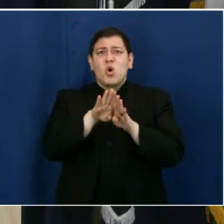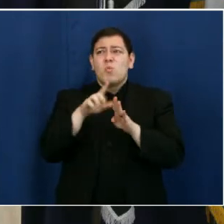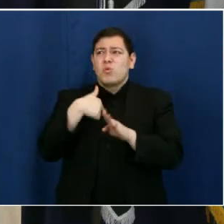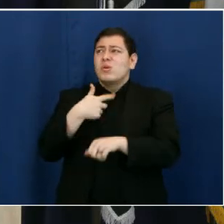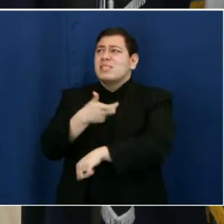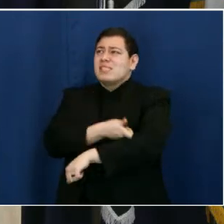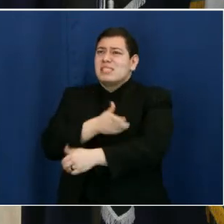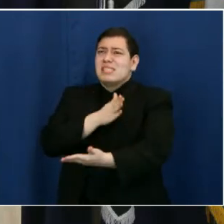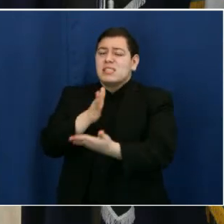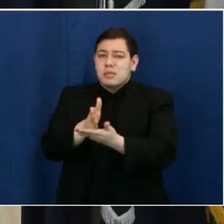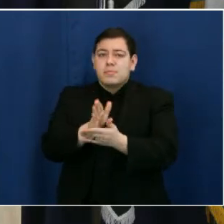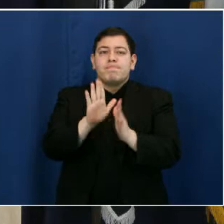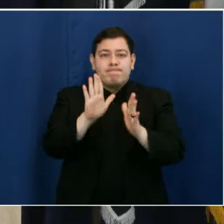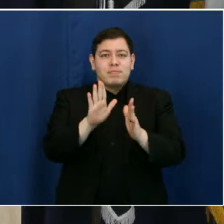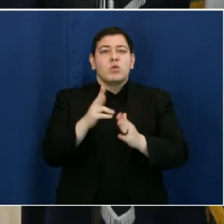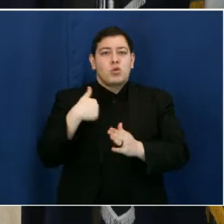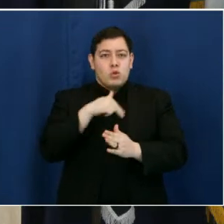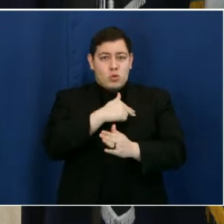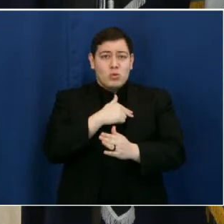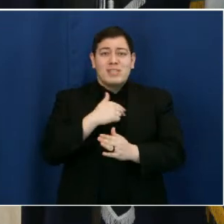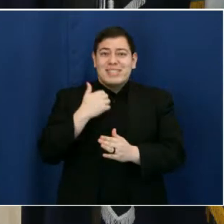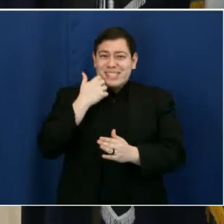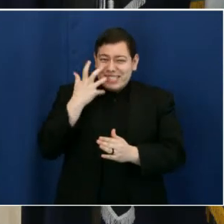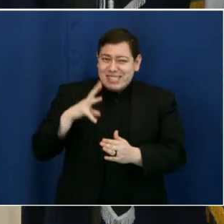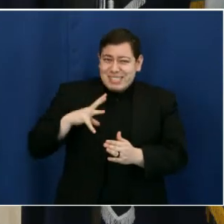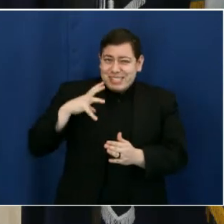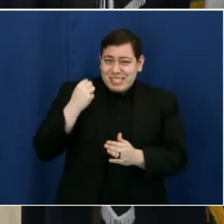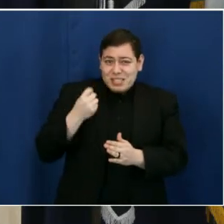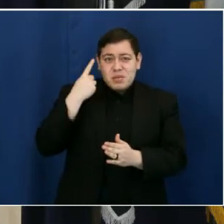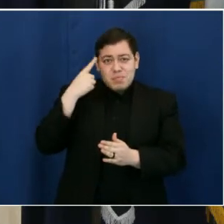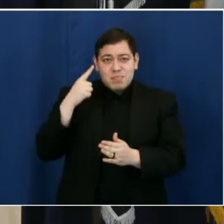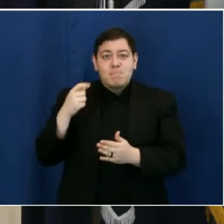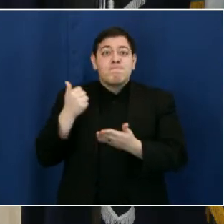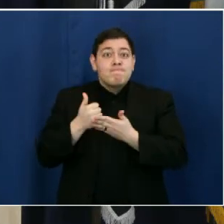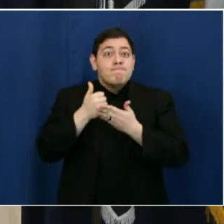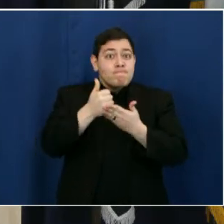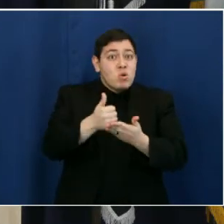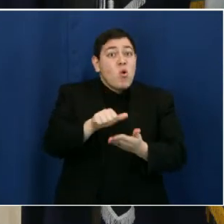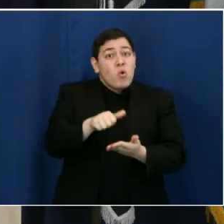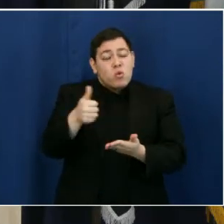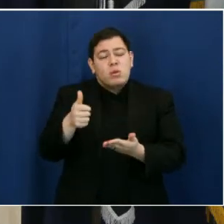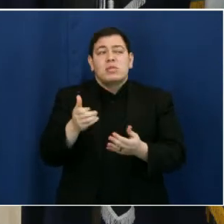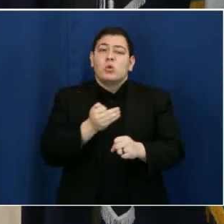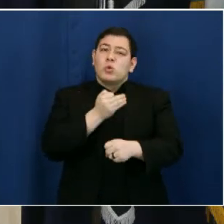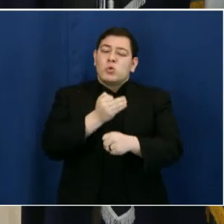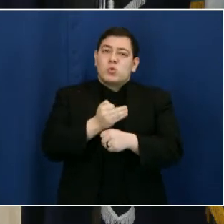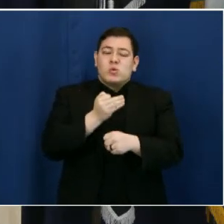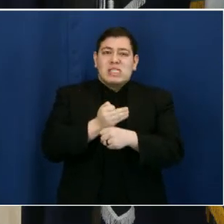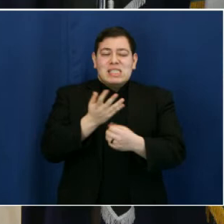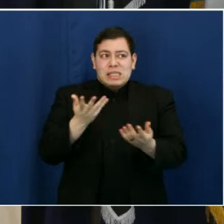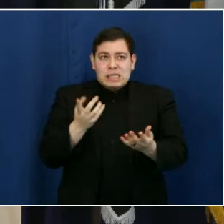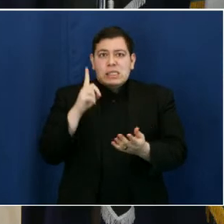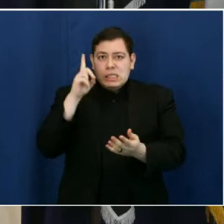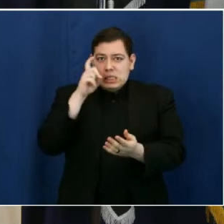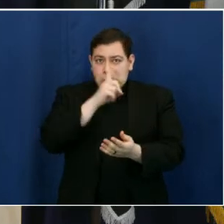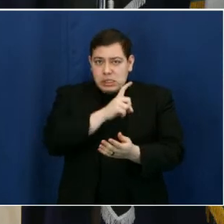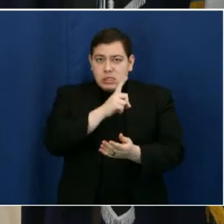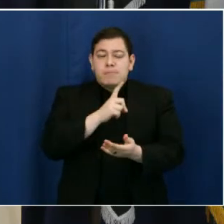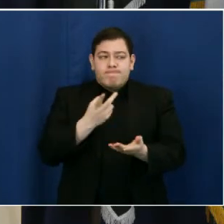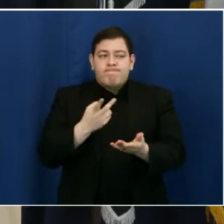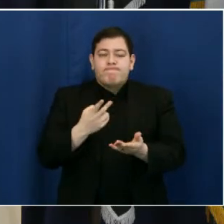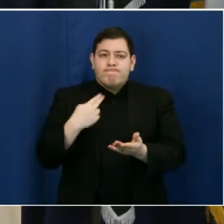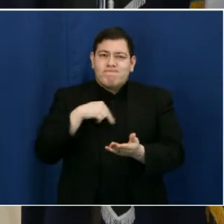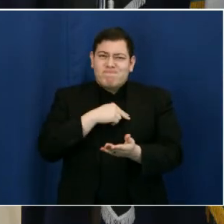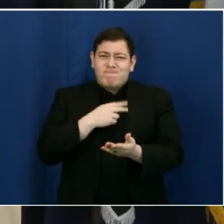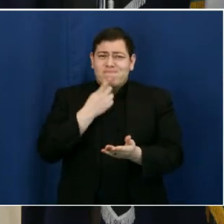Estamos comprometidos a ver de qué otra manera podemos ayudarles por el momento. Los estamos invitando